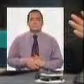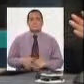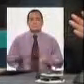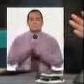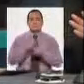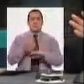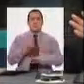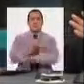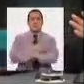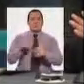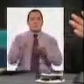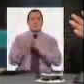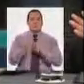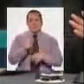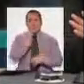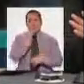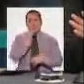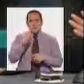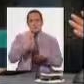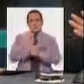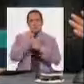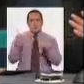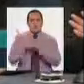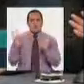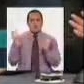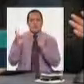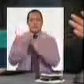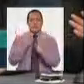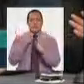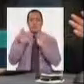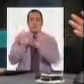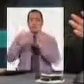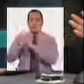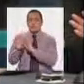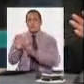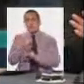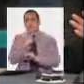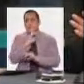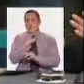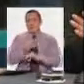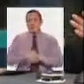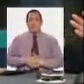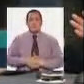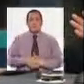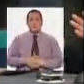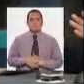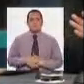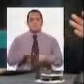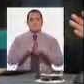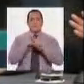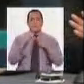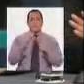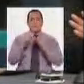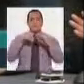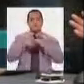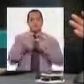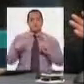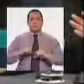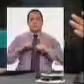No fue una reunión clandestina, no fue una reunión en un restaurante, fue una suite de un